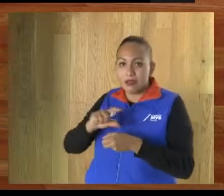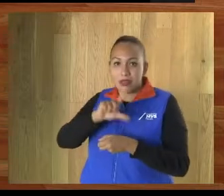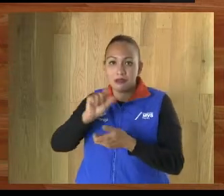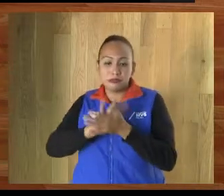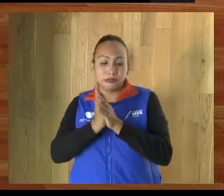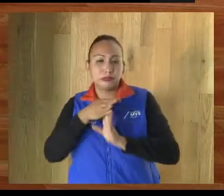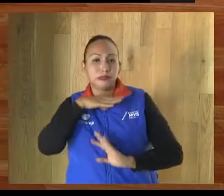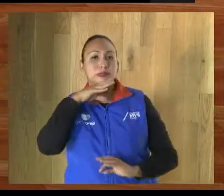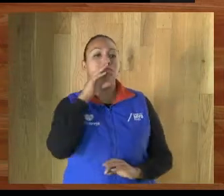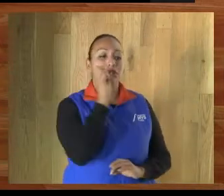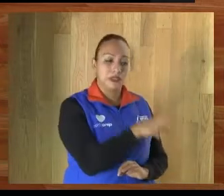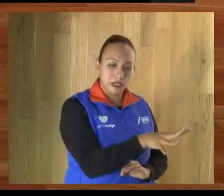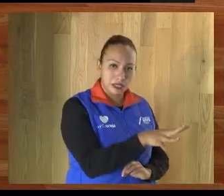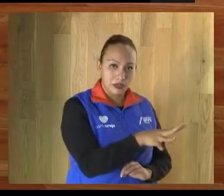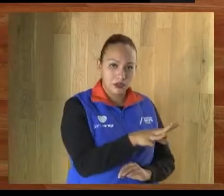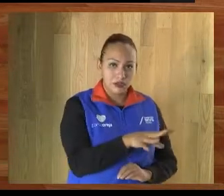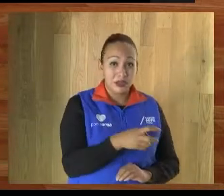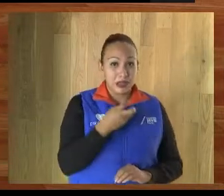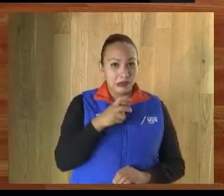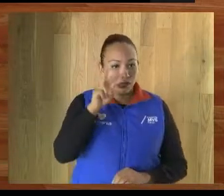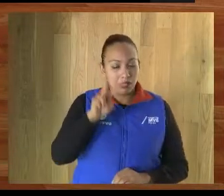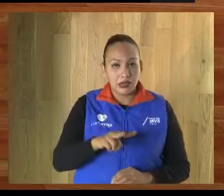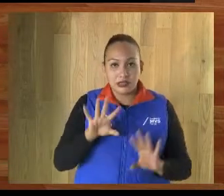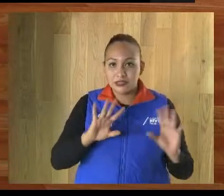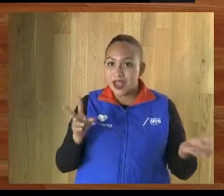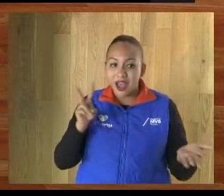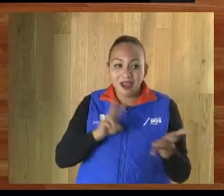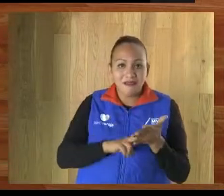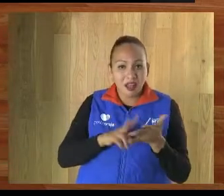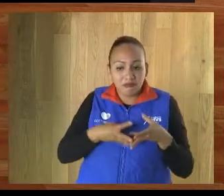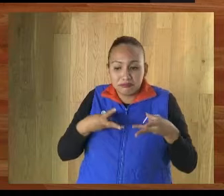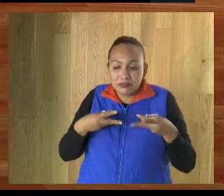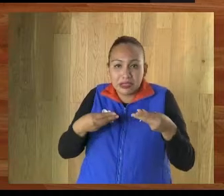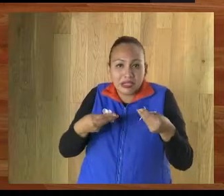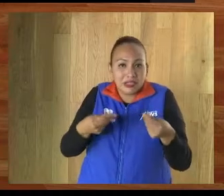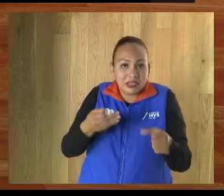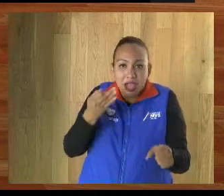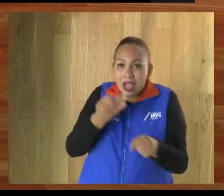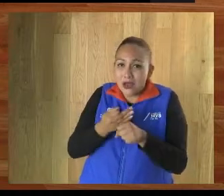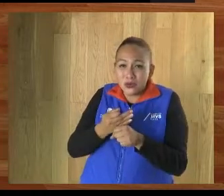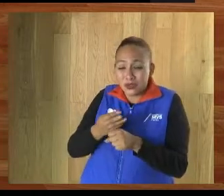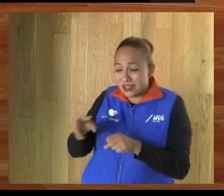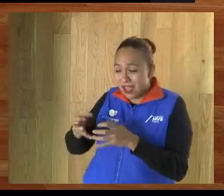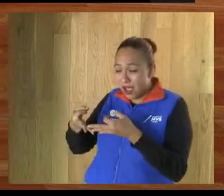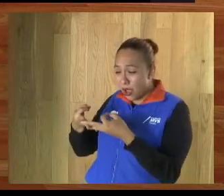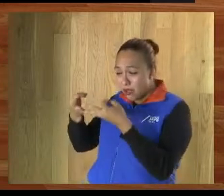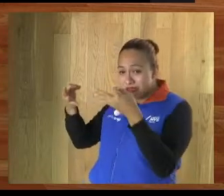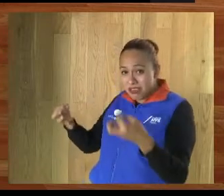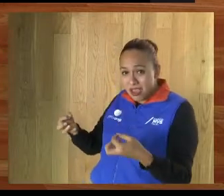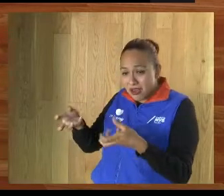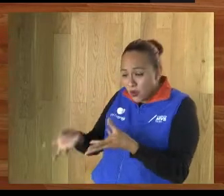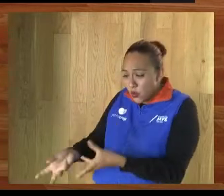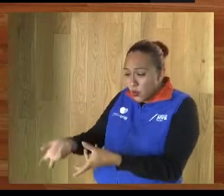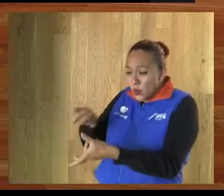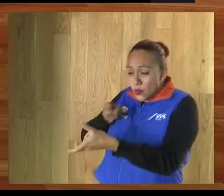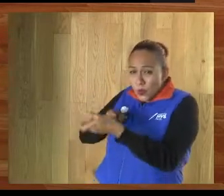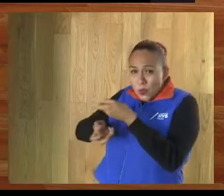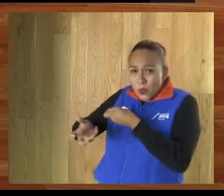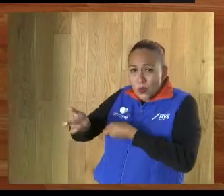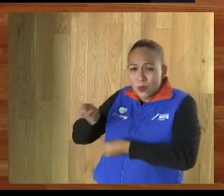hemos visto que es insostenible. Hoy ya estamos al límite de los recursos del planeta porque somos